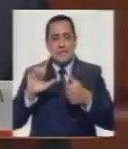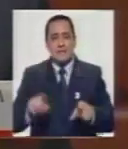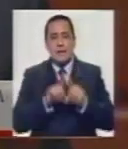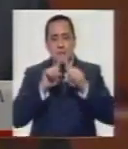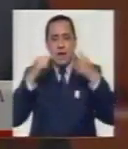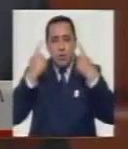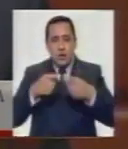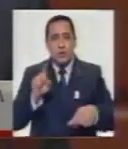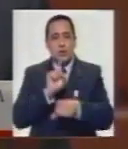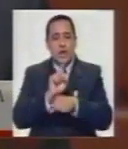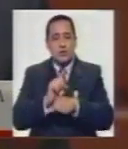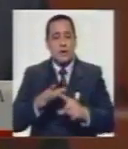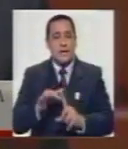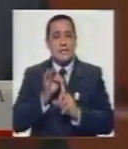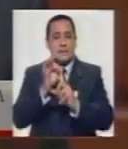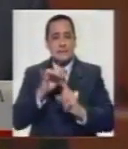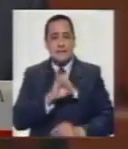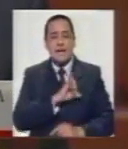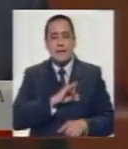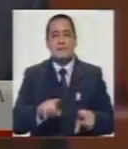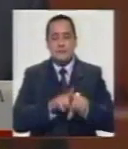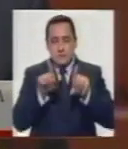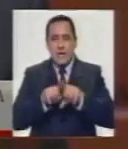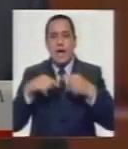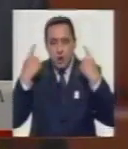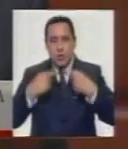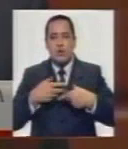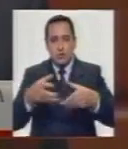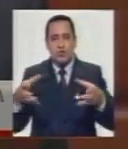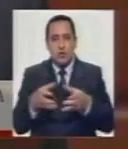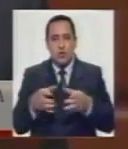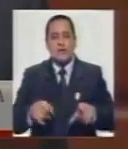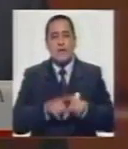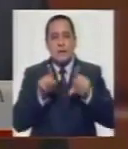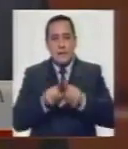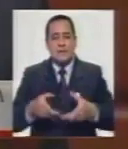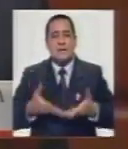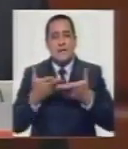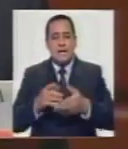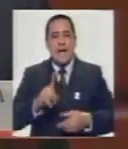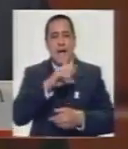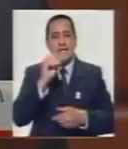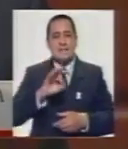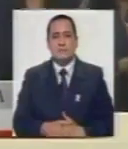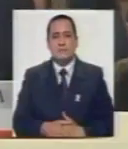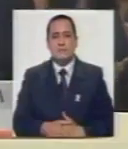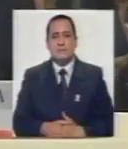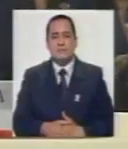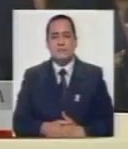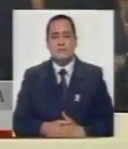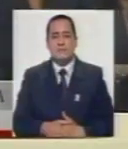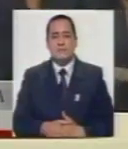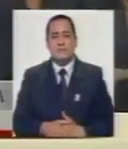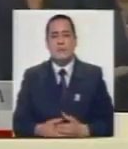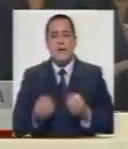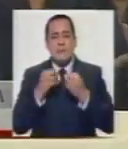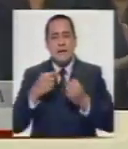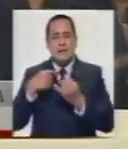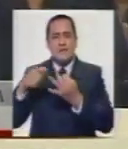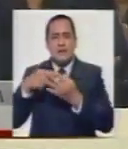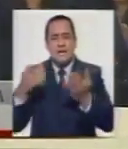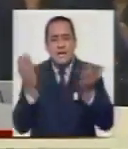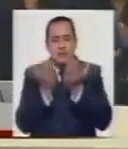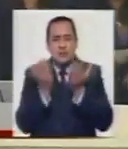cobertura de educación inicial en el ámbito del programa Juntos llegue al 100%. Para